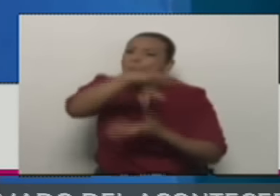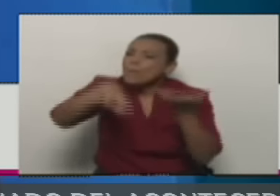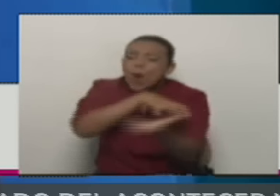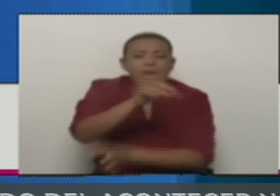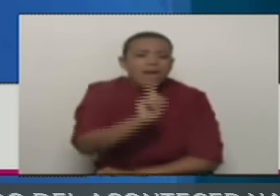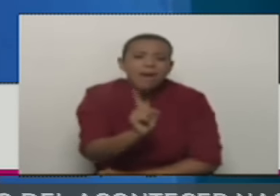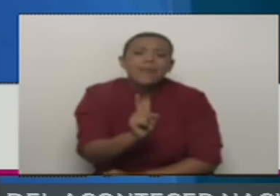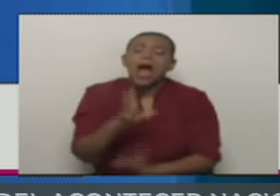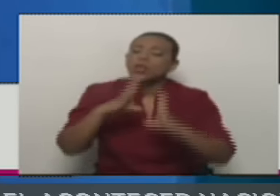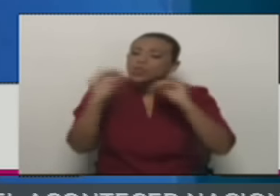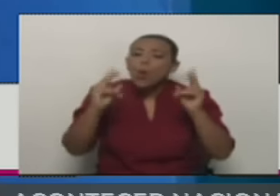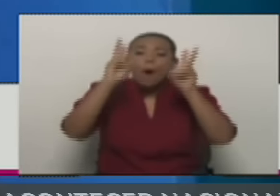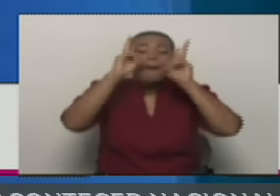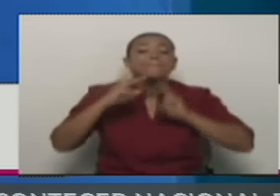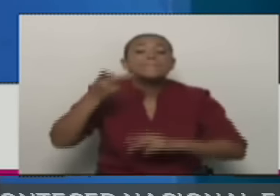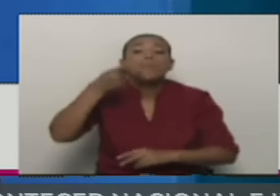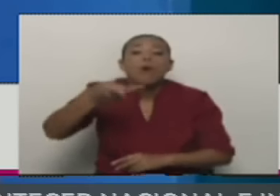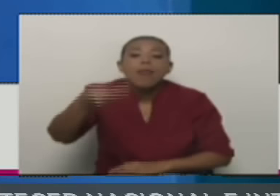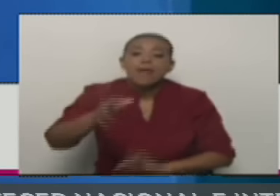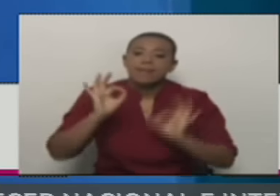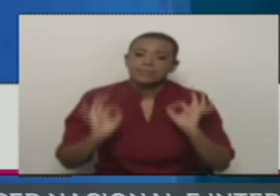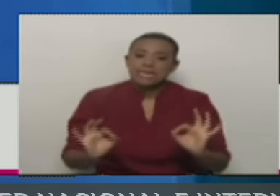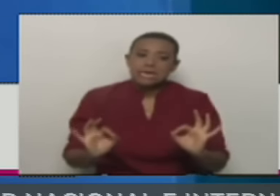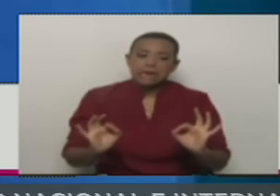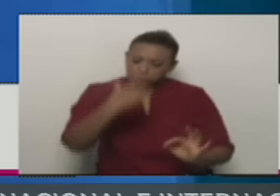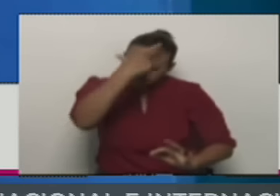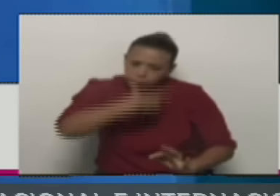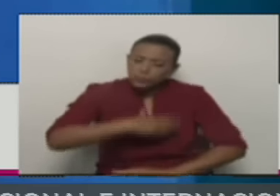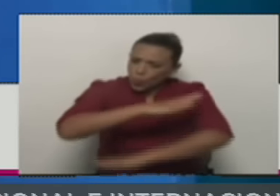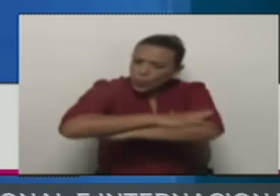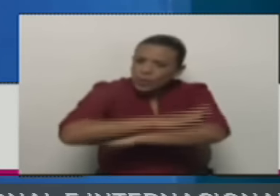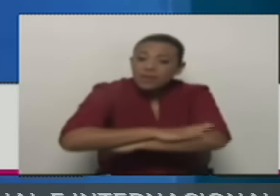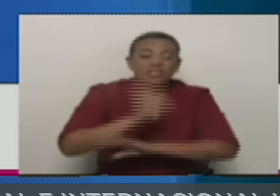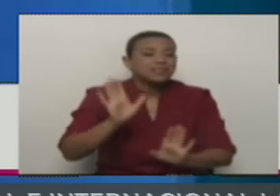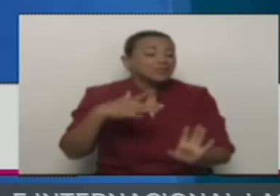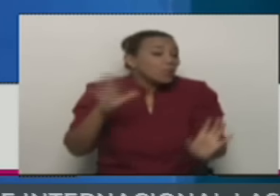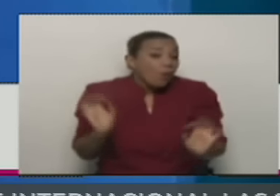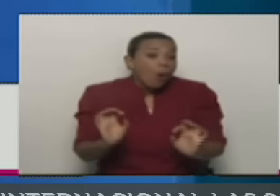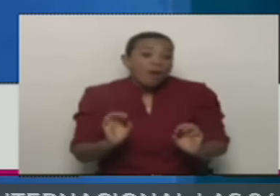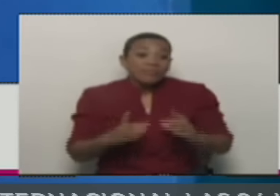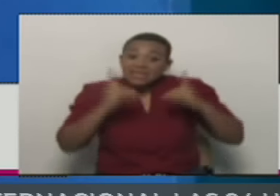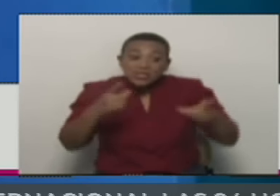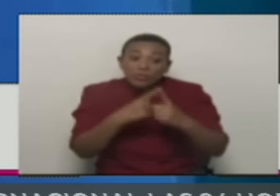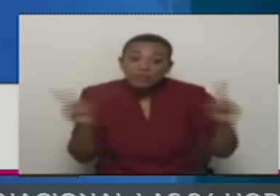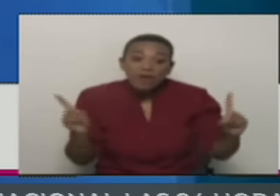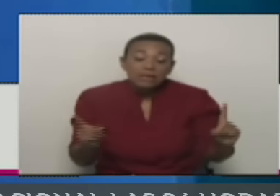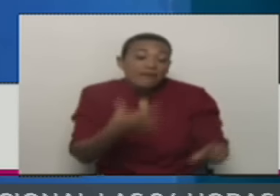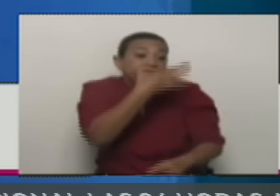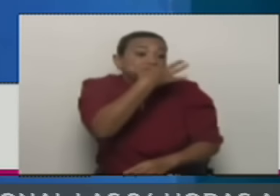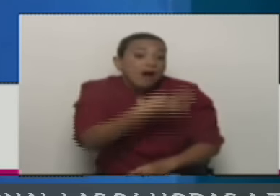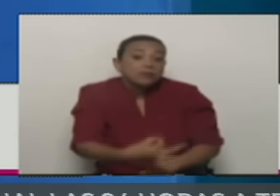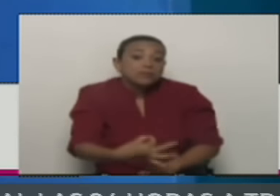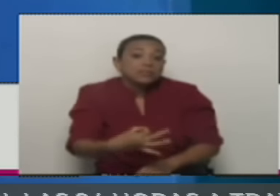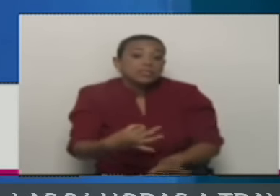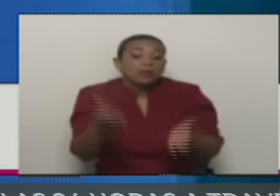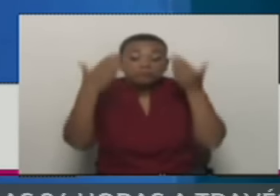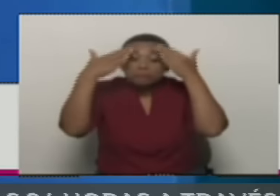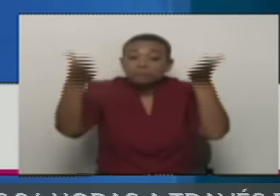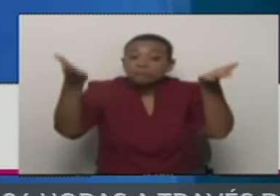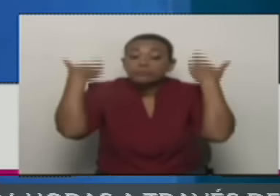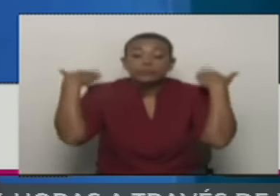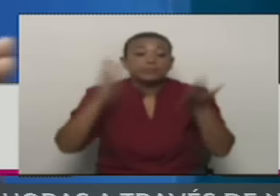hacer política, a que se atrevan. Si no, sencillamente pasarán